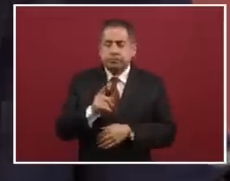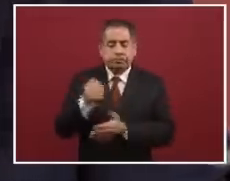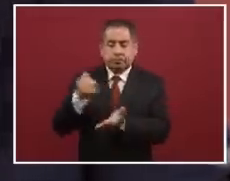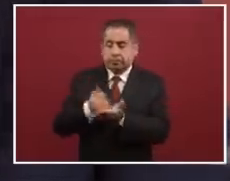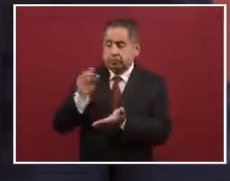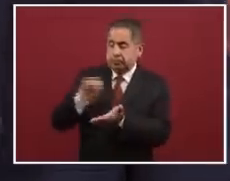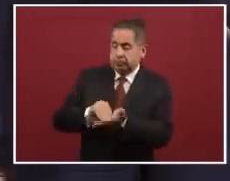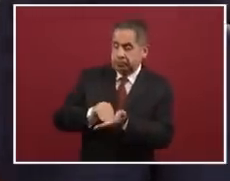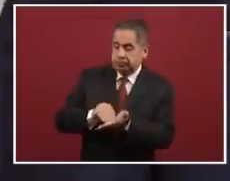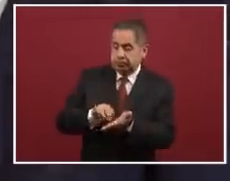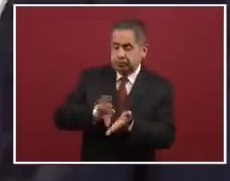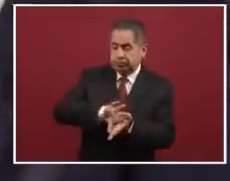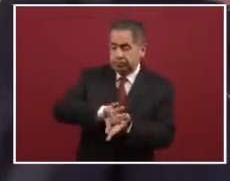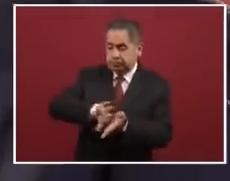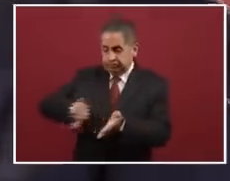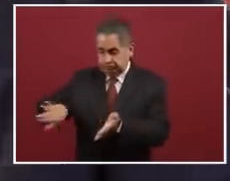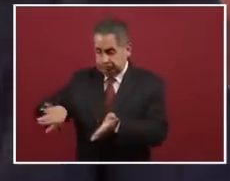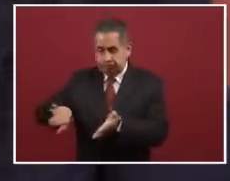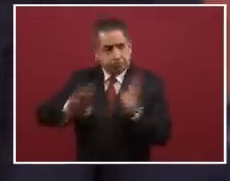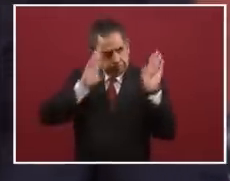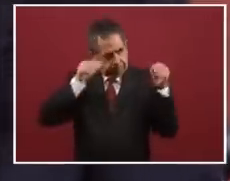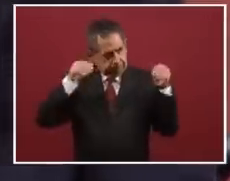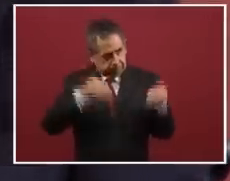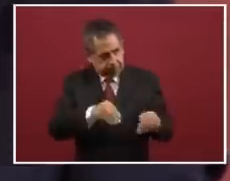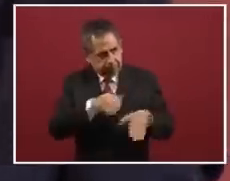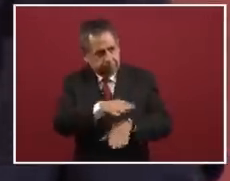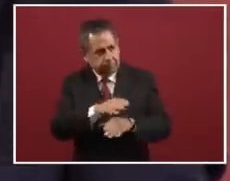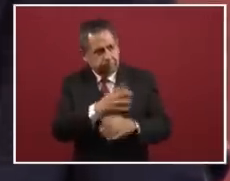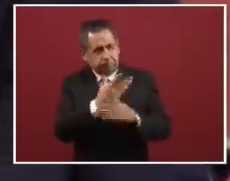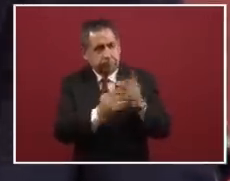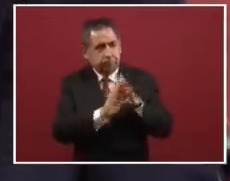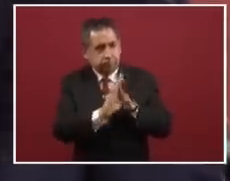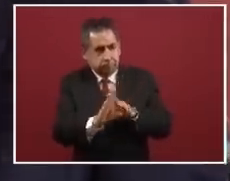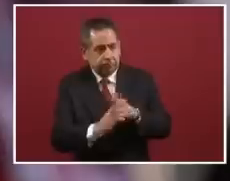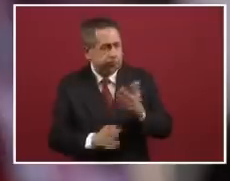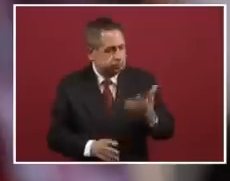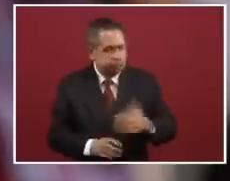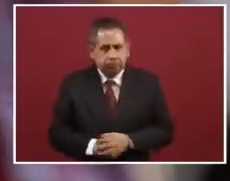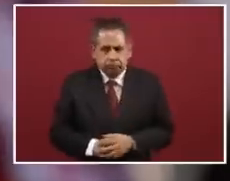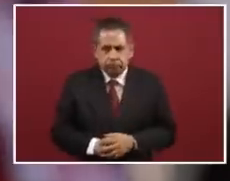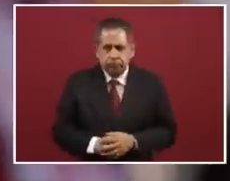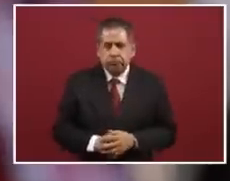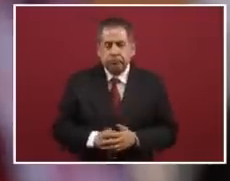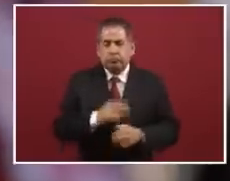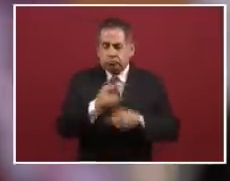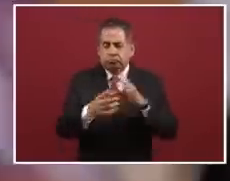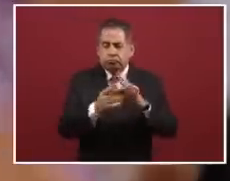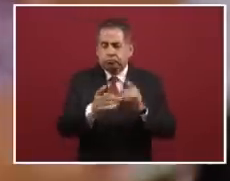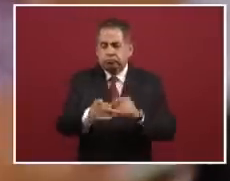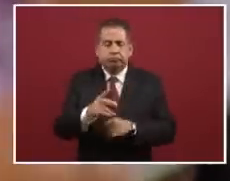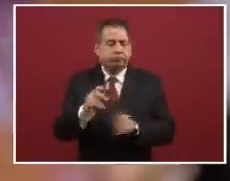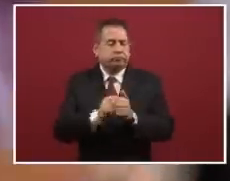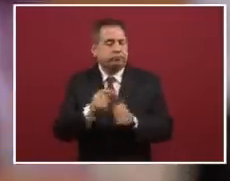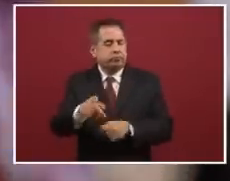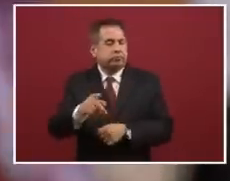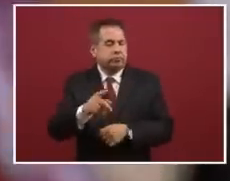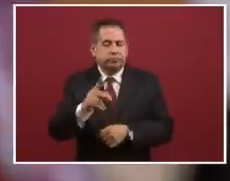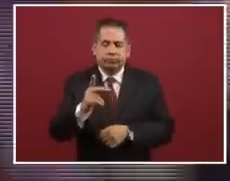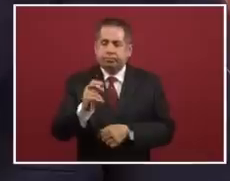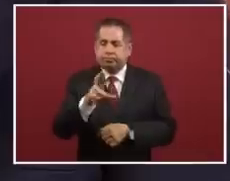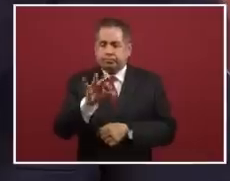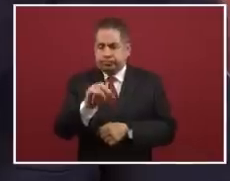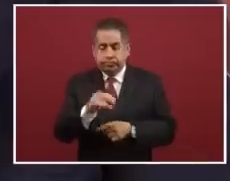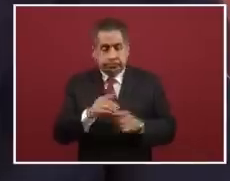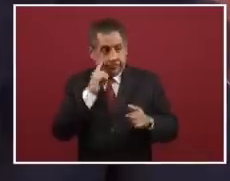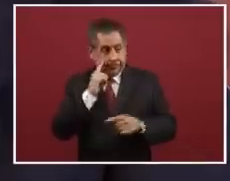y metámonos en una discusión migratoria. Ahora, vamos a recuperar discusión migratoria, que lo voy a ver al rato en la permanente. Hay un incremento en lo